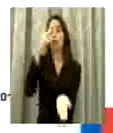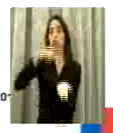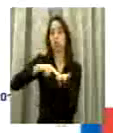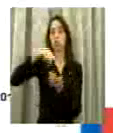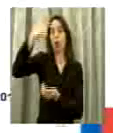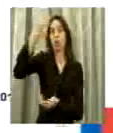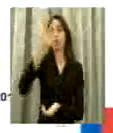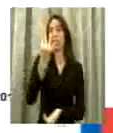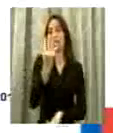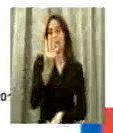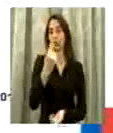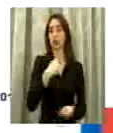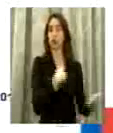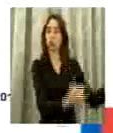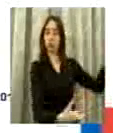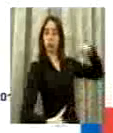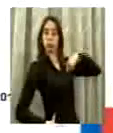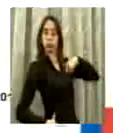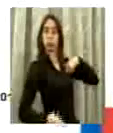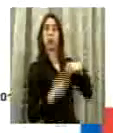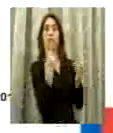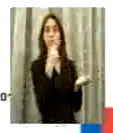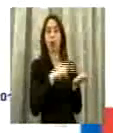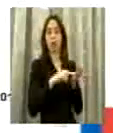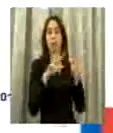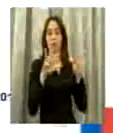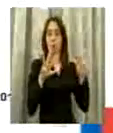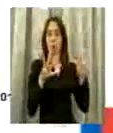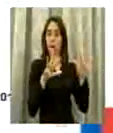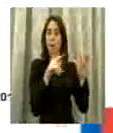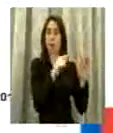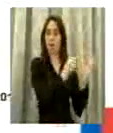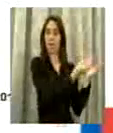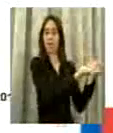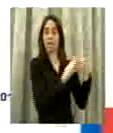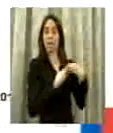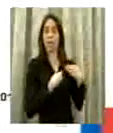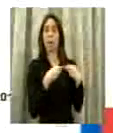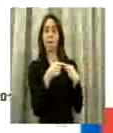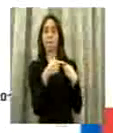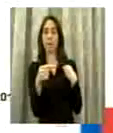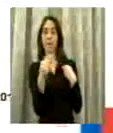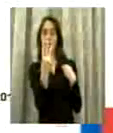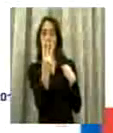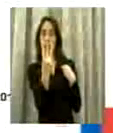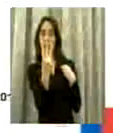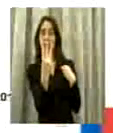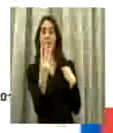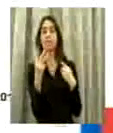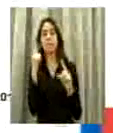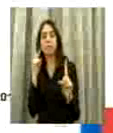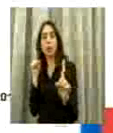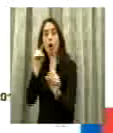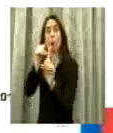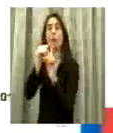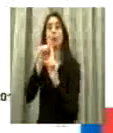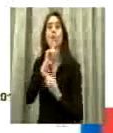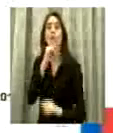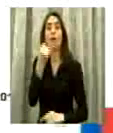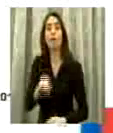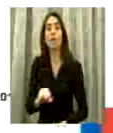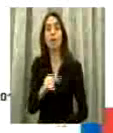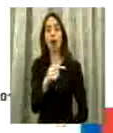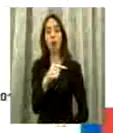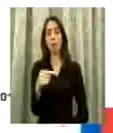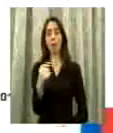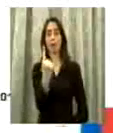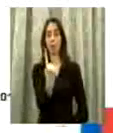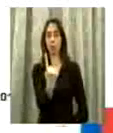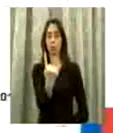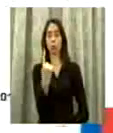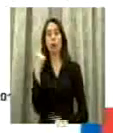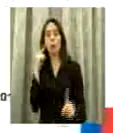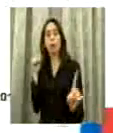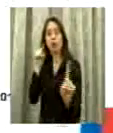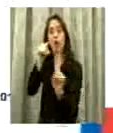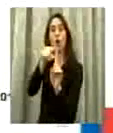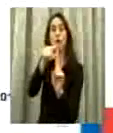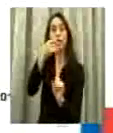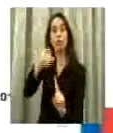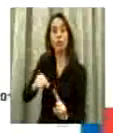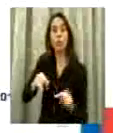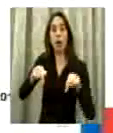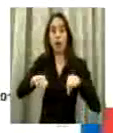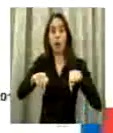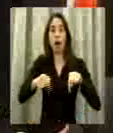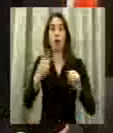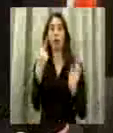2014, perdón, nosotros lo recibimos el 2009, nuestro punto de partida es -3 y nuestra llegada es -1, pero ya nuestra llegada ocurre en el